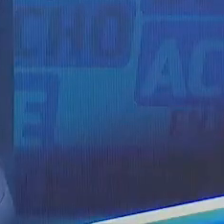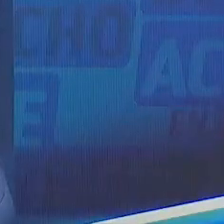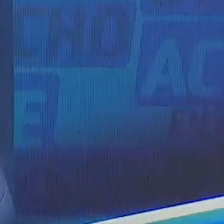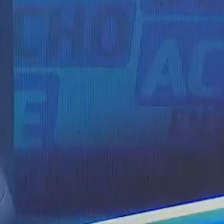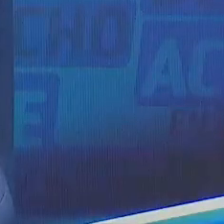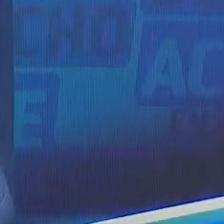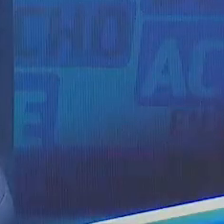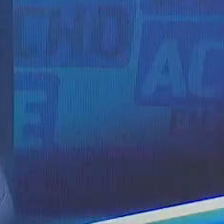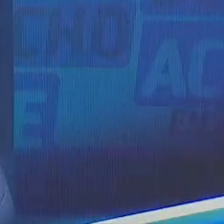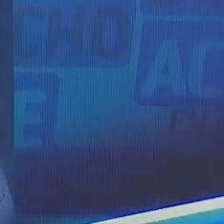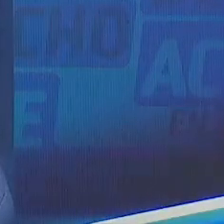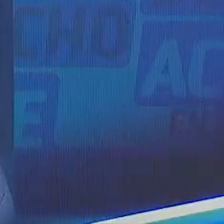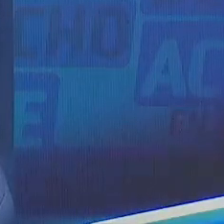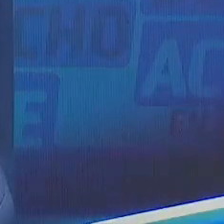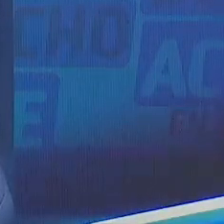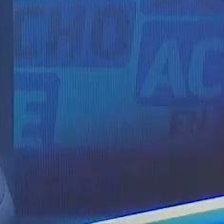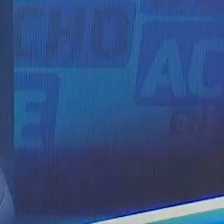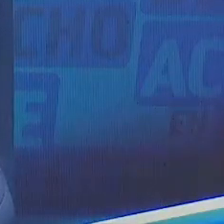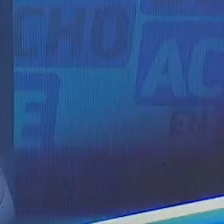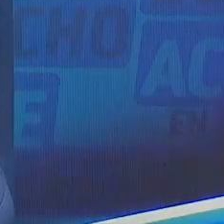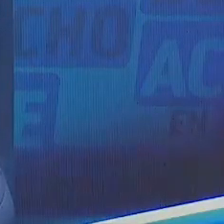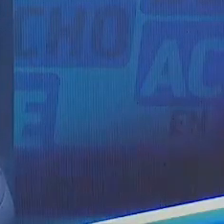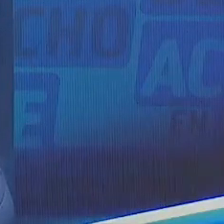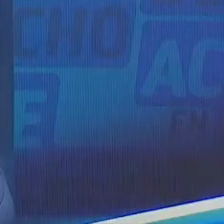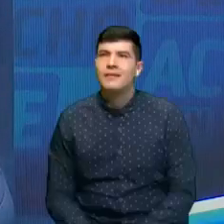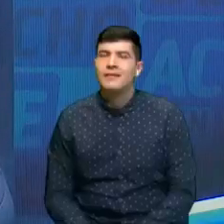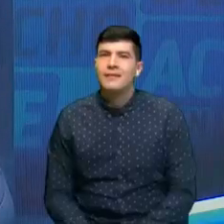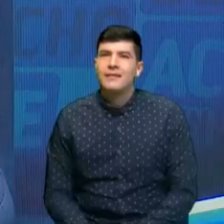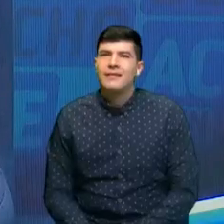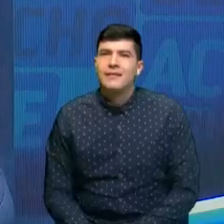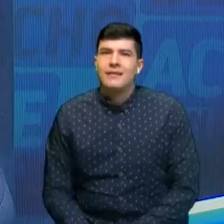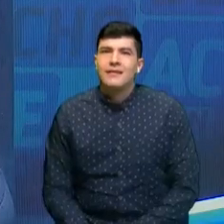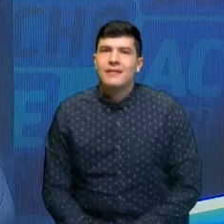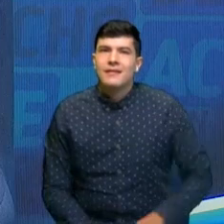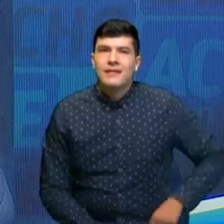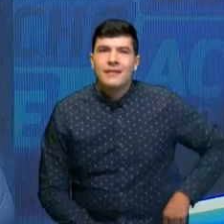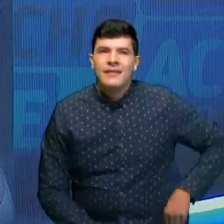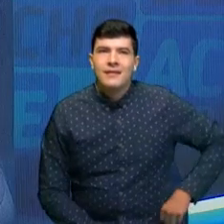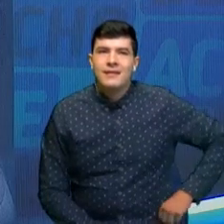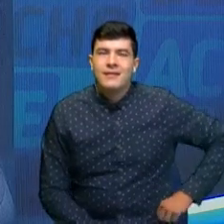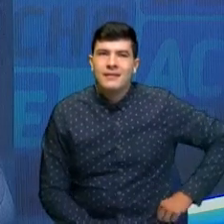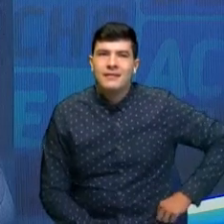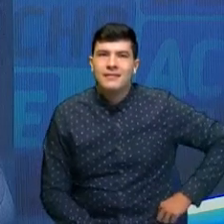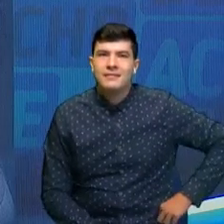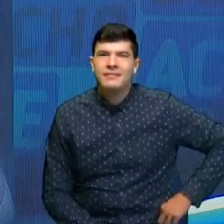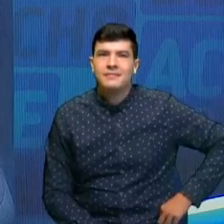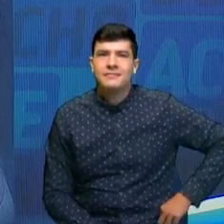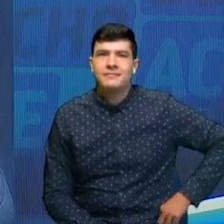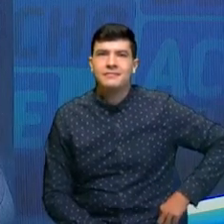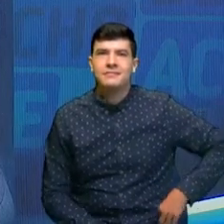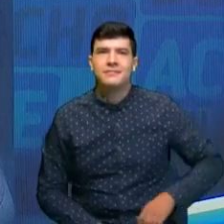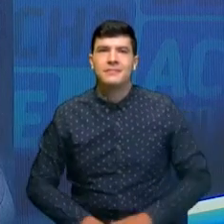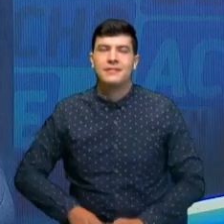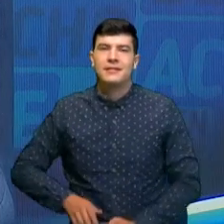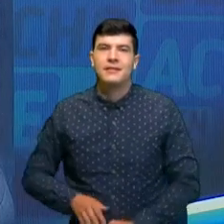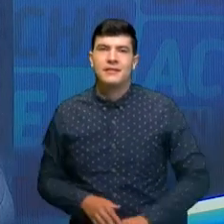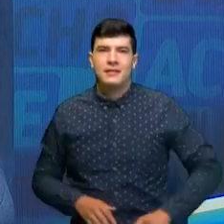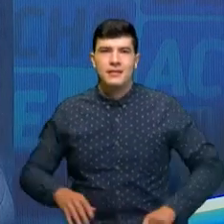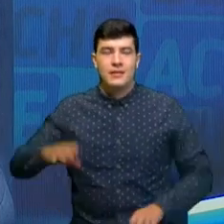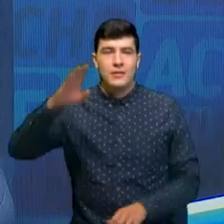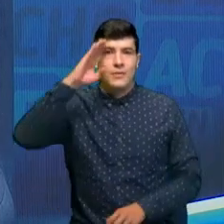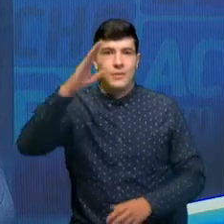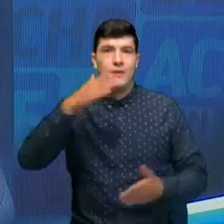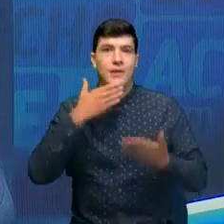Continuamos en Actúa en Derecho. Vamos a leer una inquietud que nos envían a través de Facebook Live. Dice Dianita Ruiz lo siguiente. Buenas, tengo 37